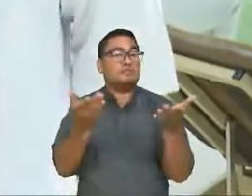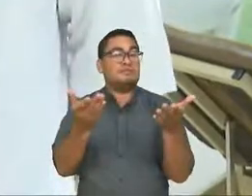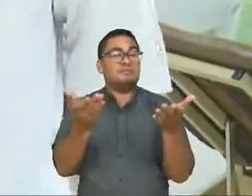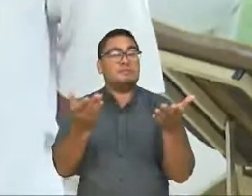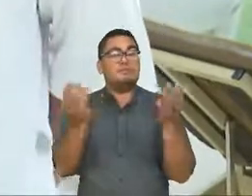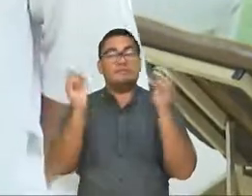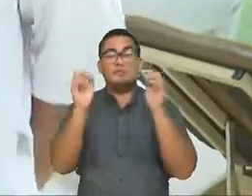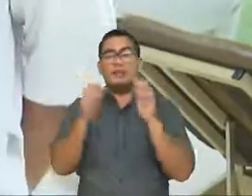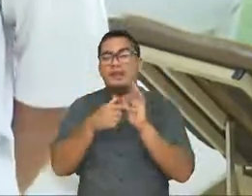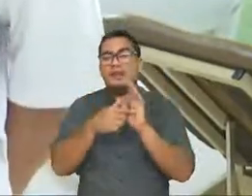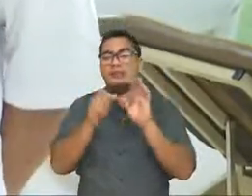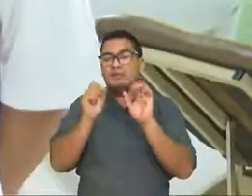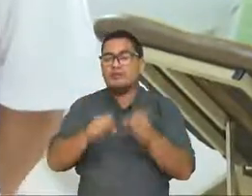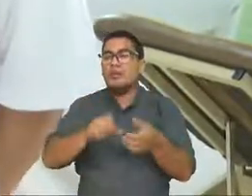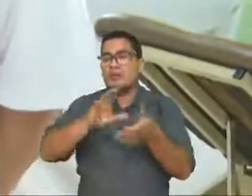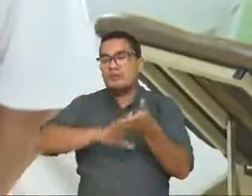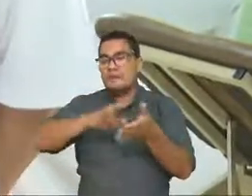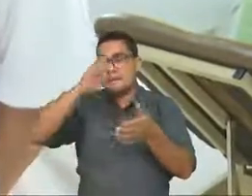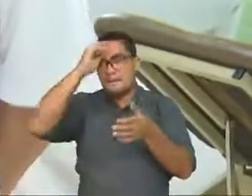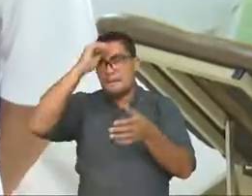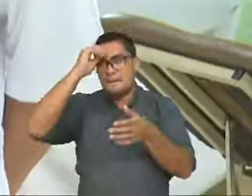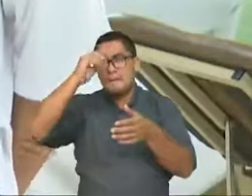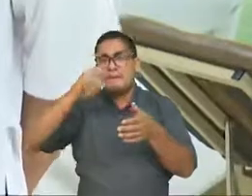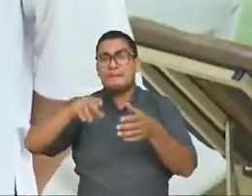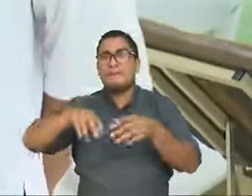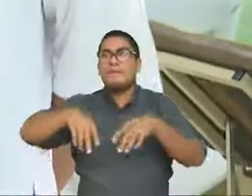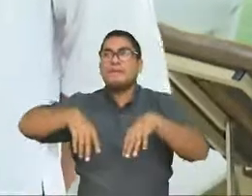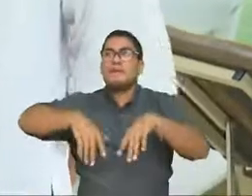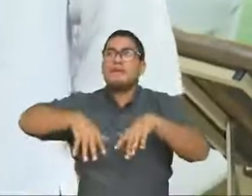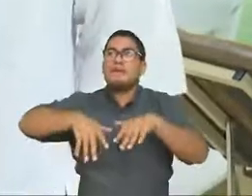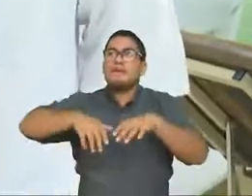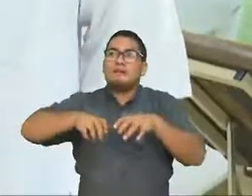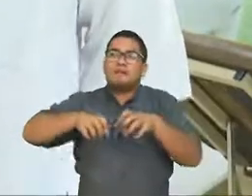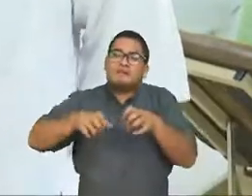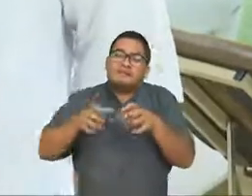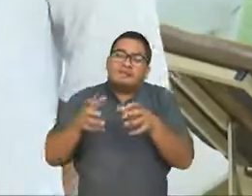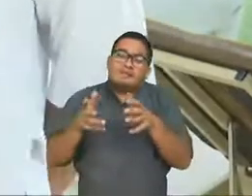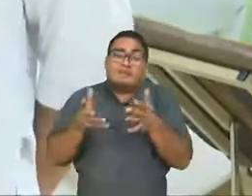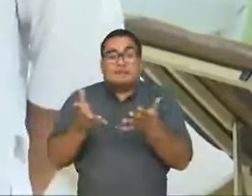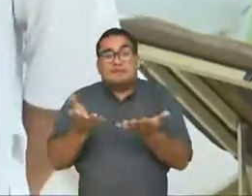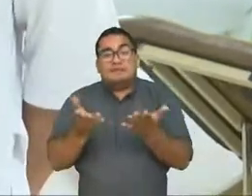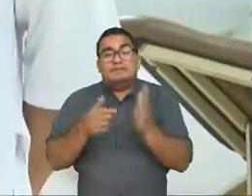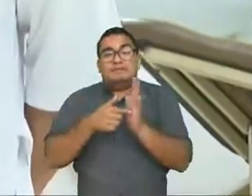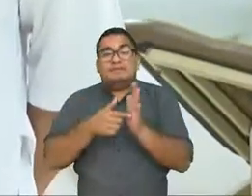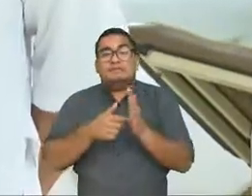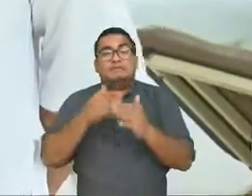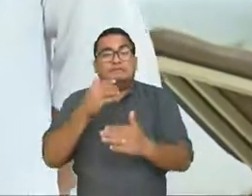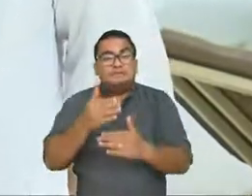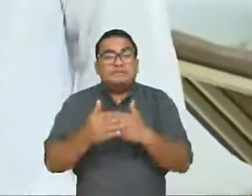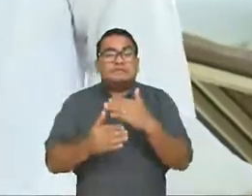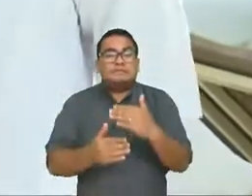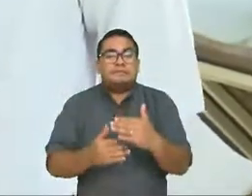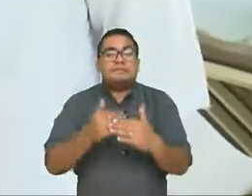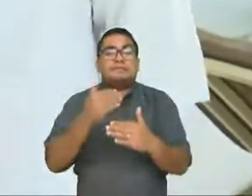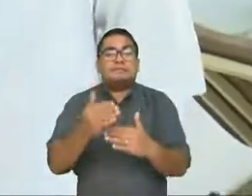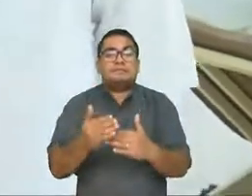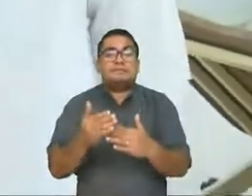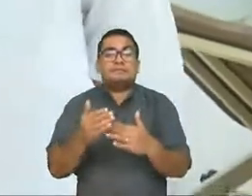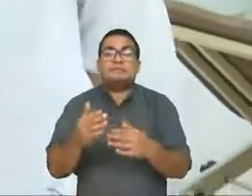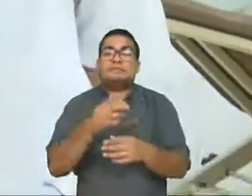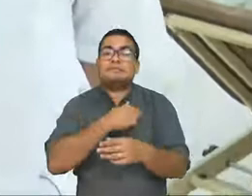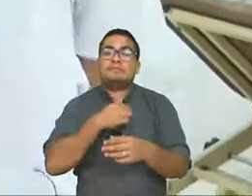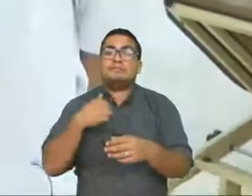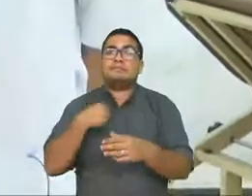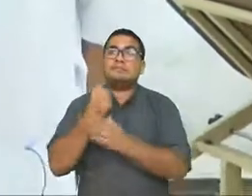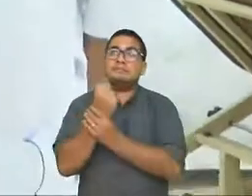para por lo menos mover esa parte del cuerpo, los brazos? Nosotros tenemos un protocolo de que tenemos que realizar en la rehabilitación